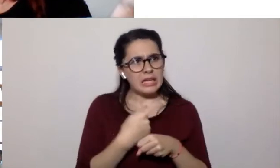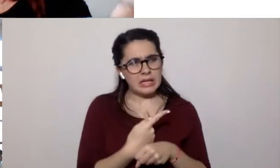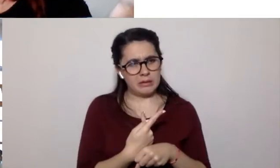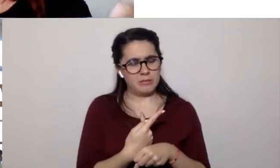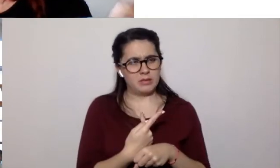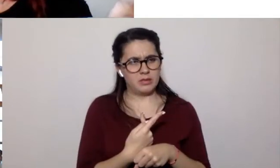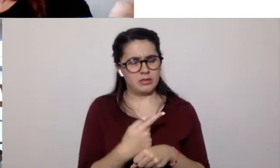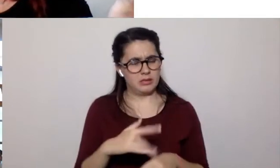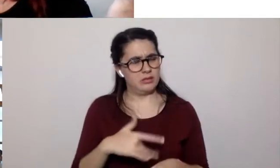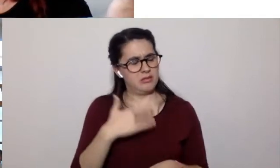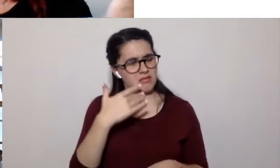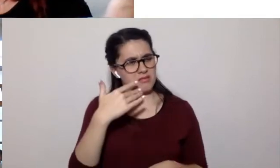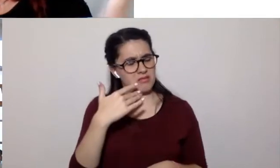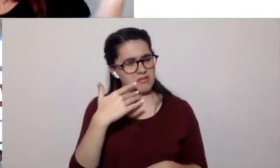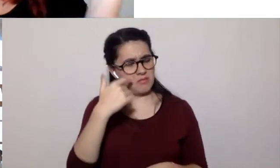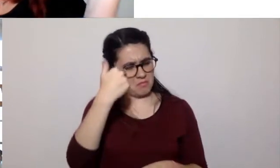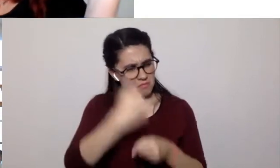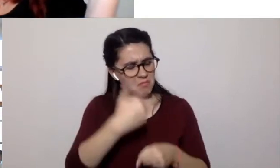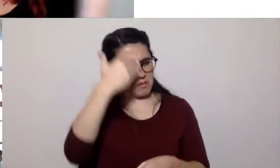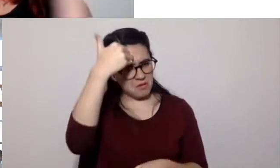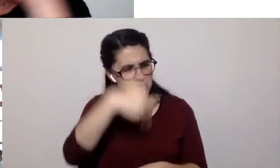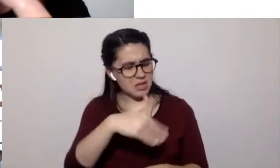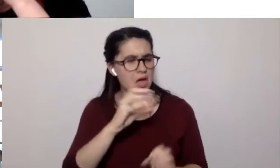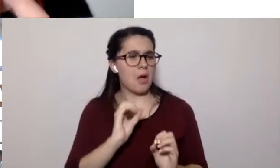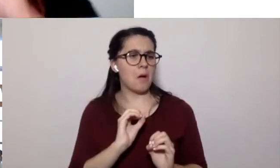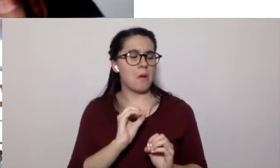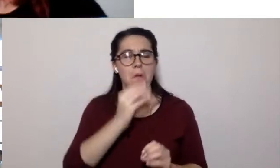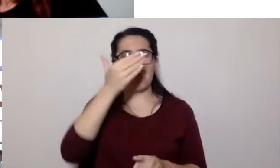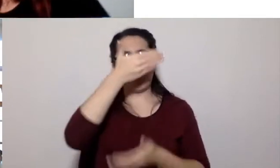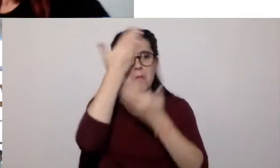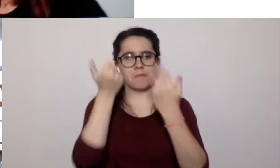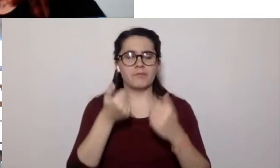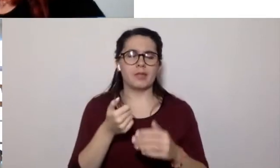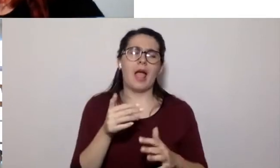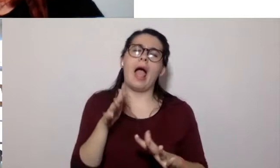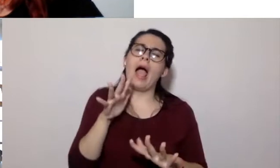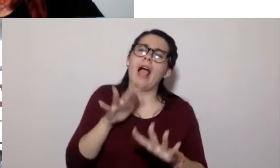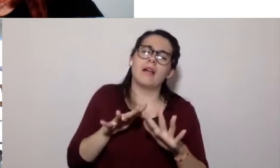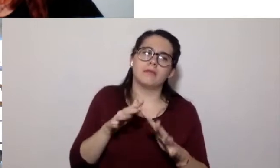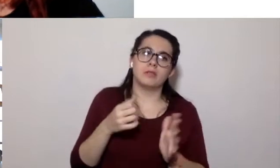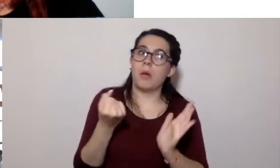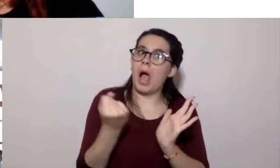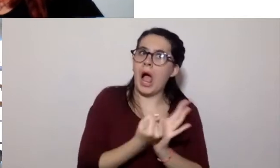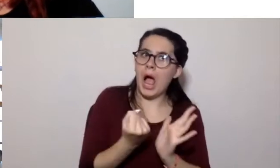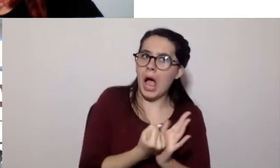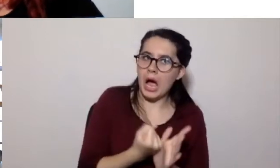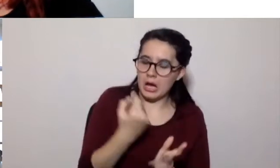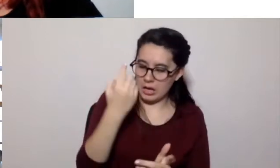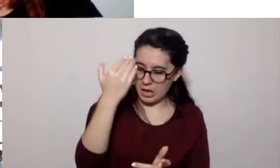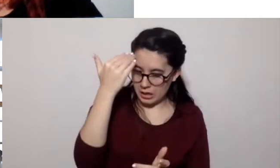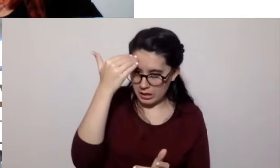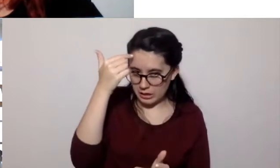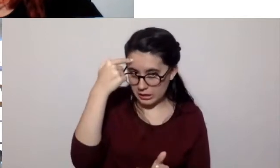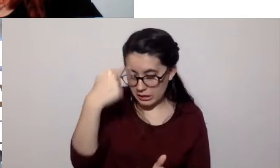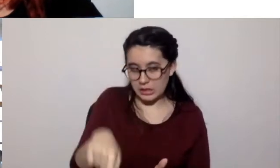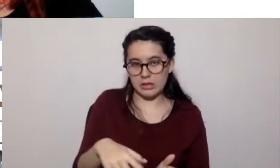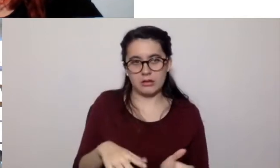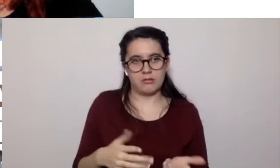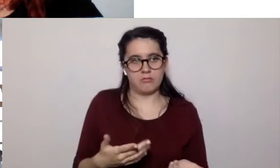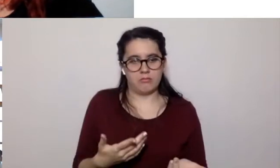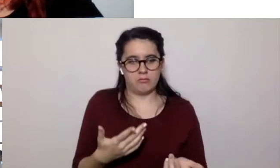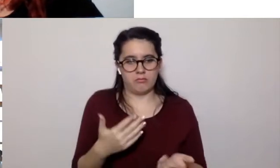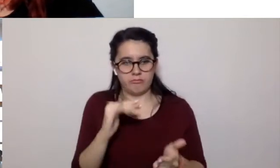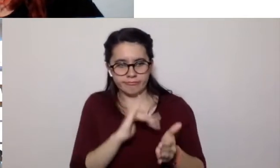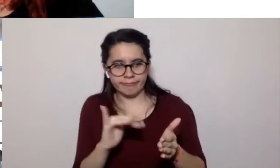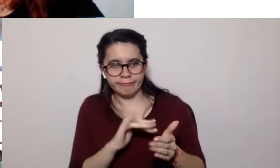¿verdad? Sí, sí, no lo haces, muchas veces no lo haces a propósito, ¿no? Pero desde